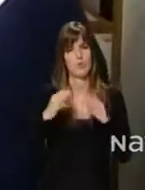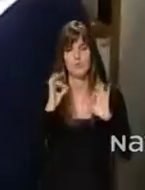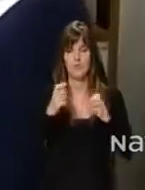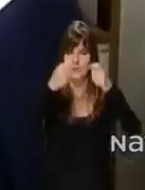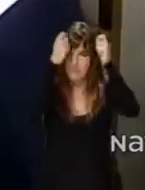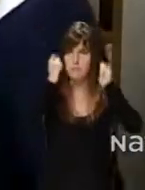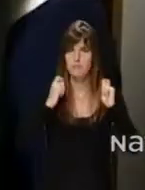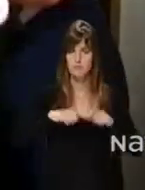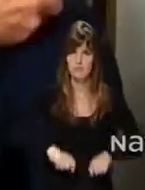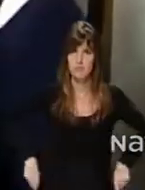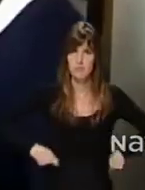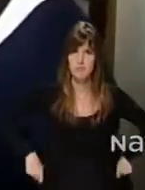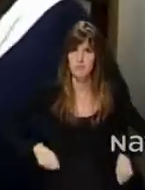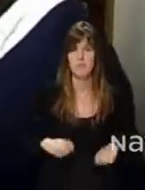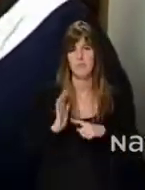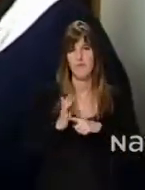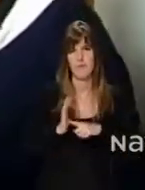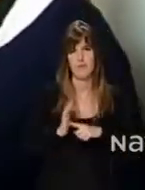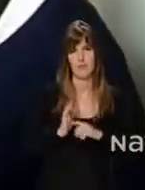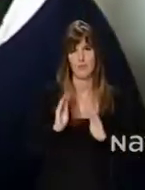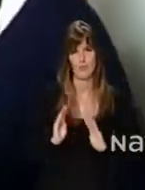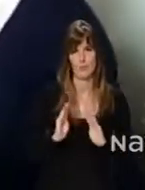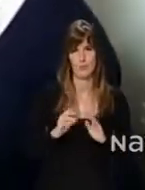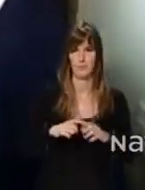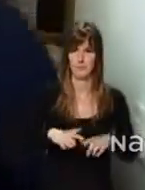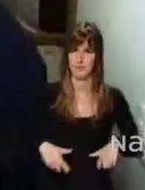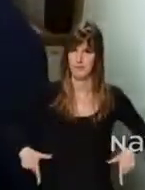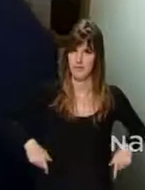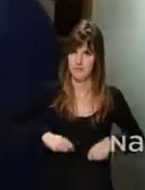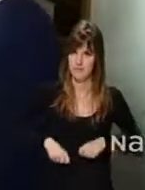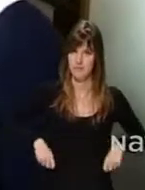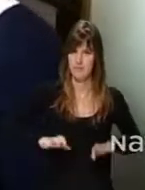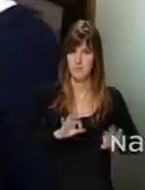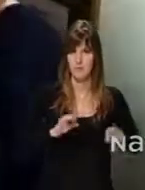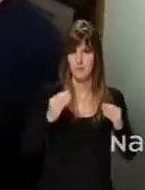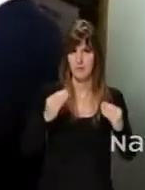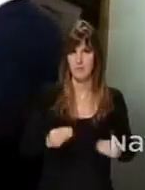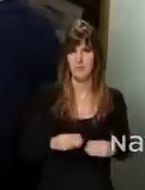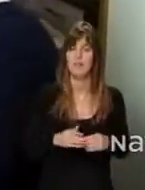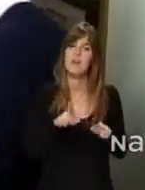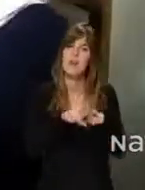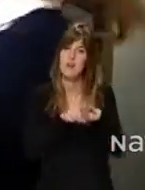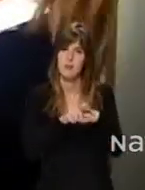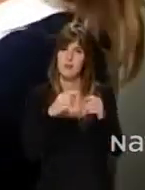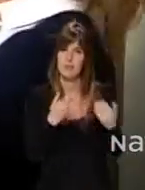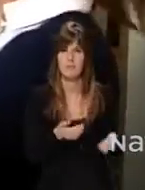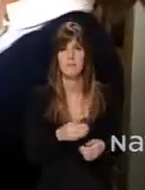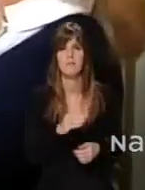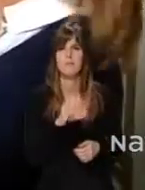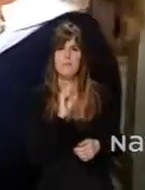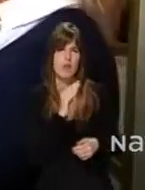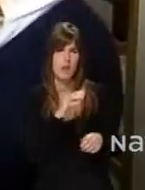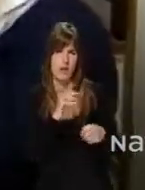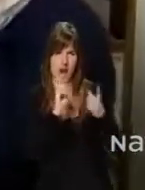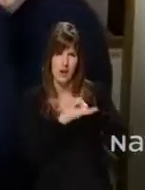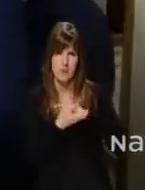ponemos. Hay que ponerse. Hombre, claro. Y Tomás también. José Ramón, que me lo has puesto al